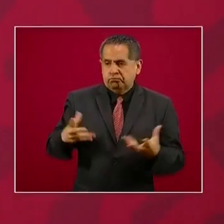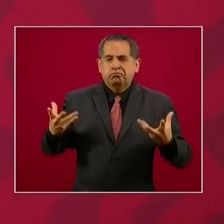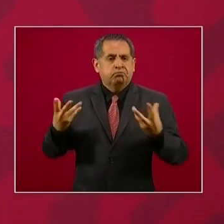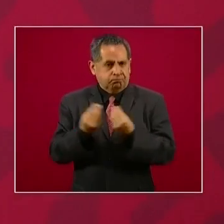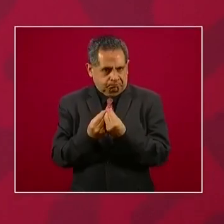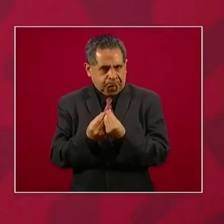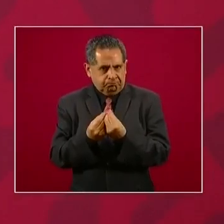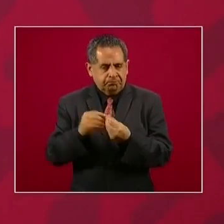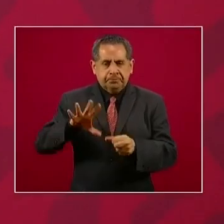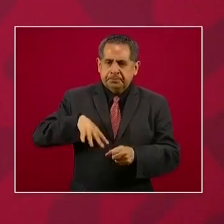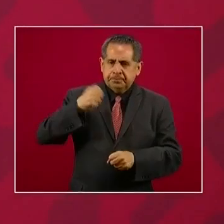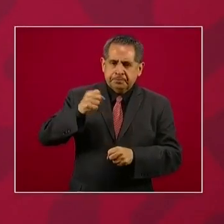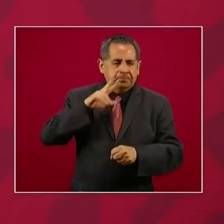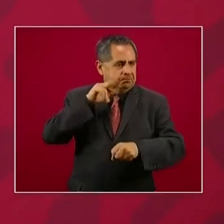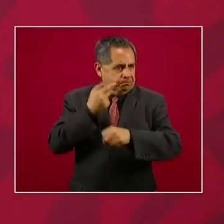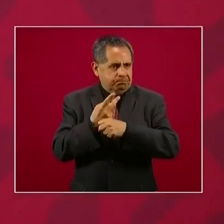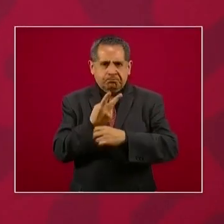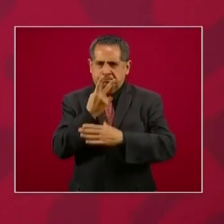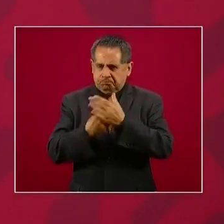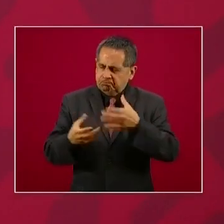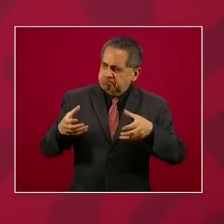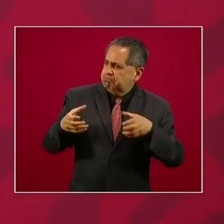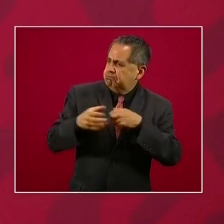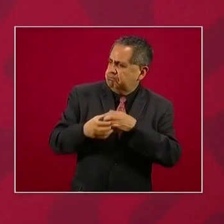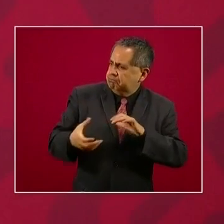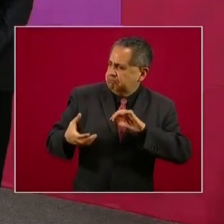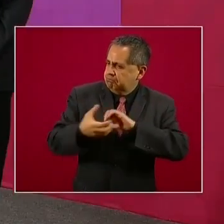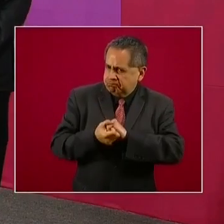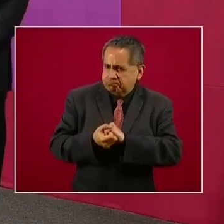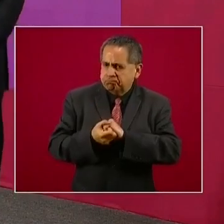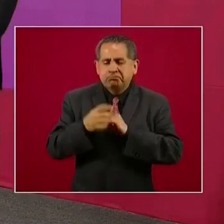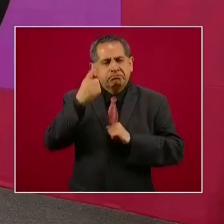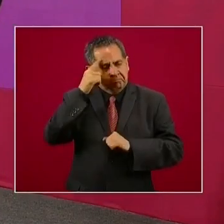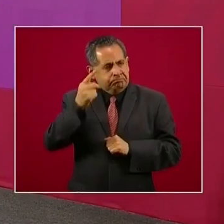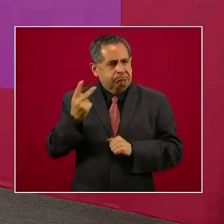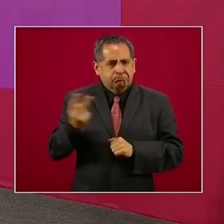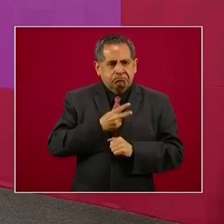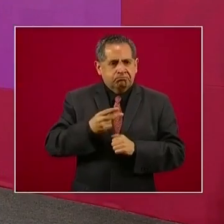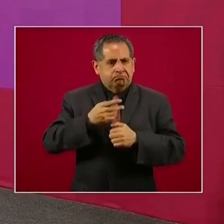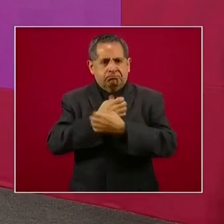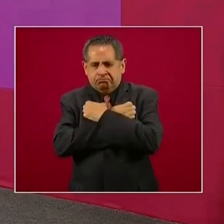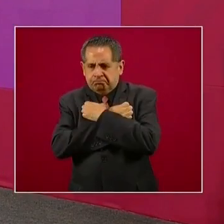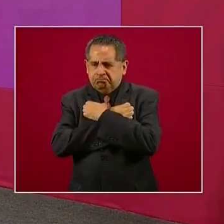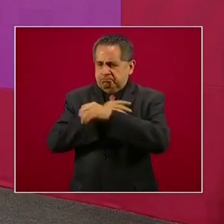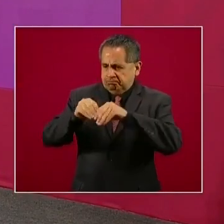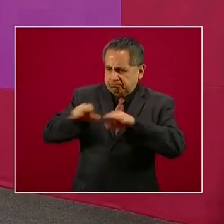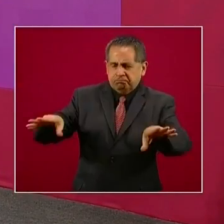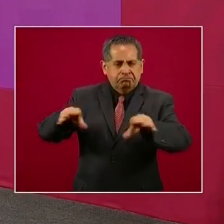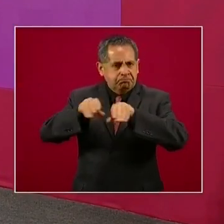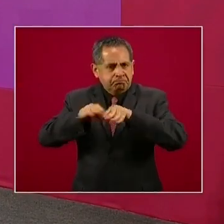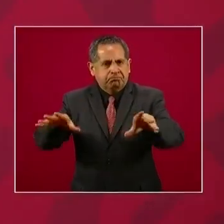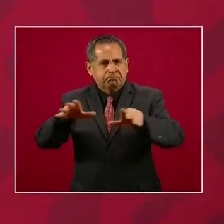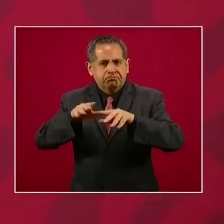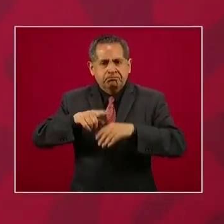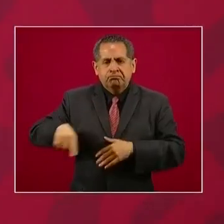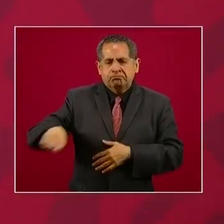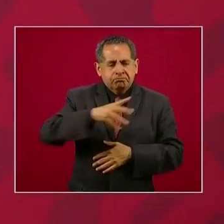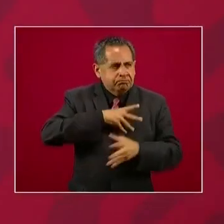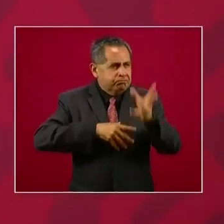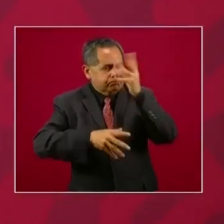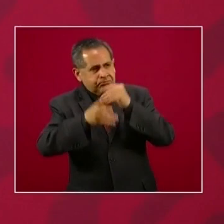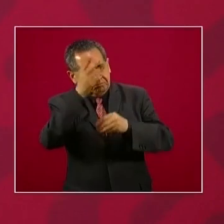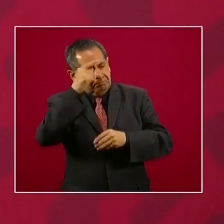y esfuerzos para seguir llevando el conocimiento y sobre todo los valores hasta el